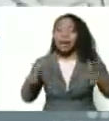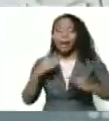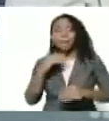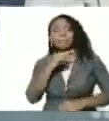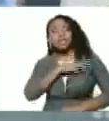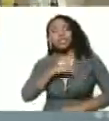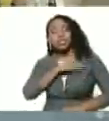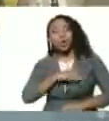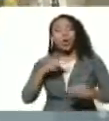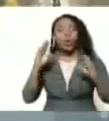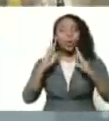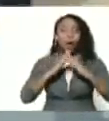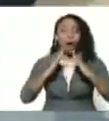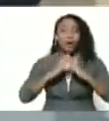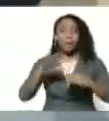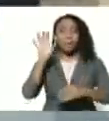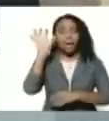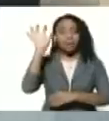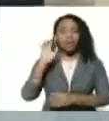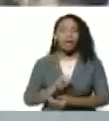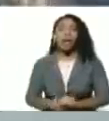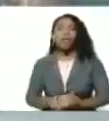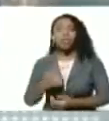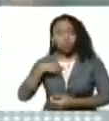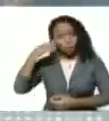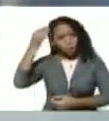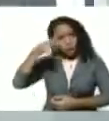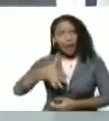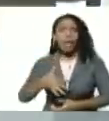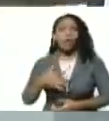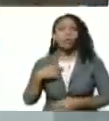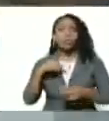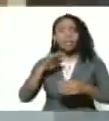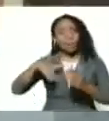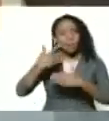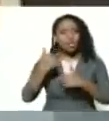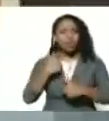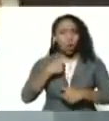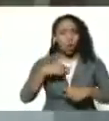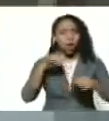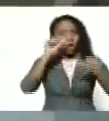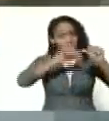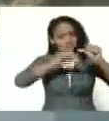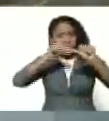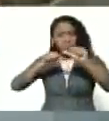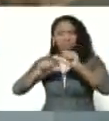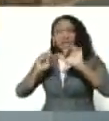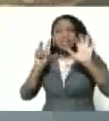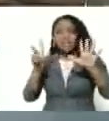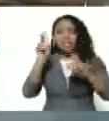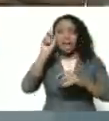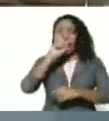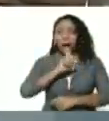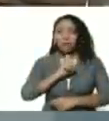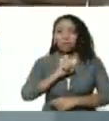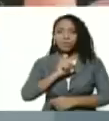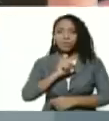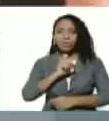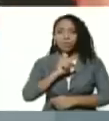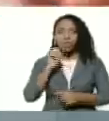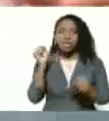de la Patria, lo creo, sobre todo después de haber revisado estos 7 años de